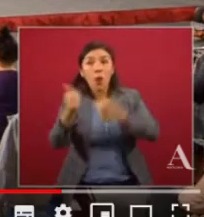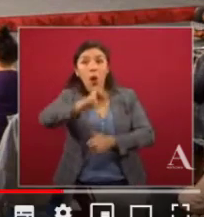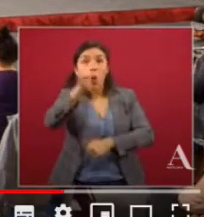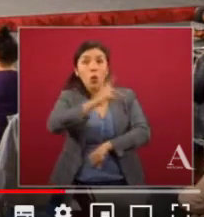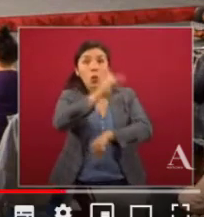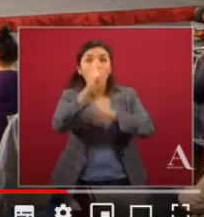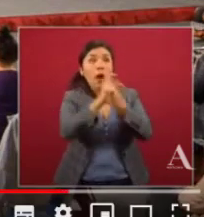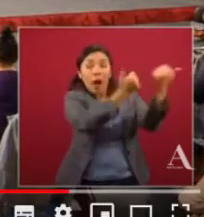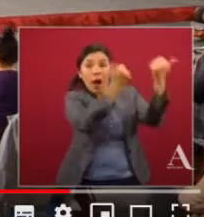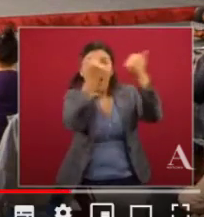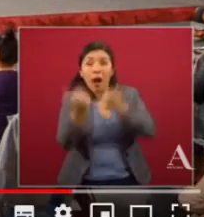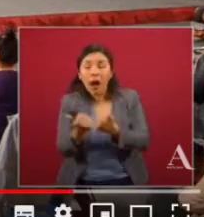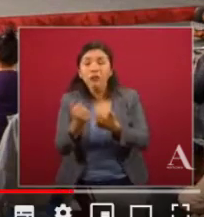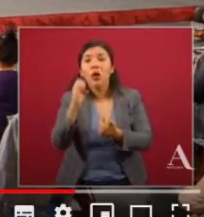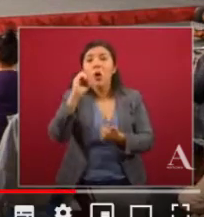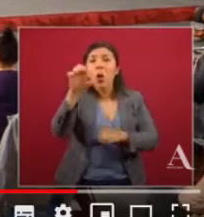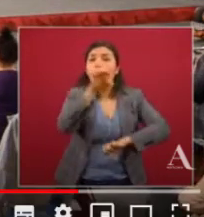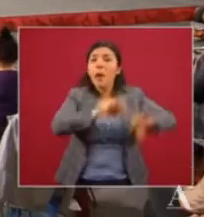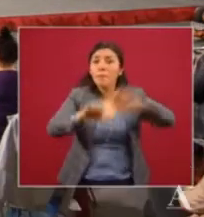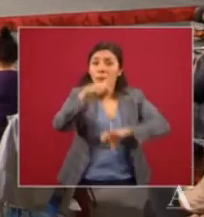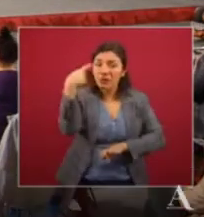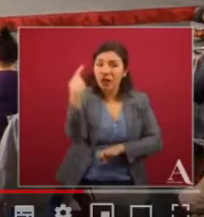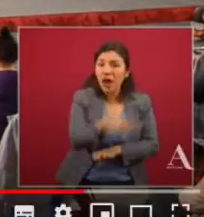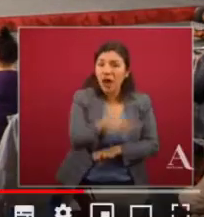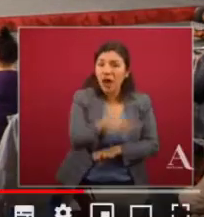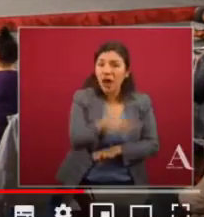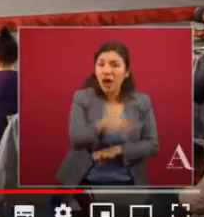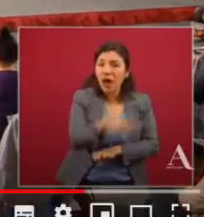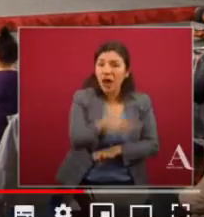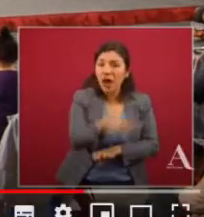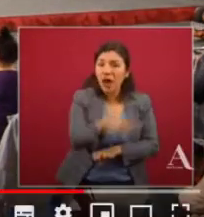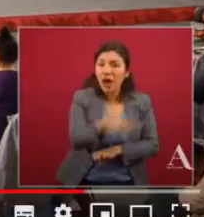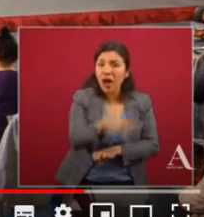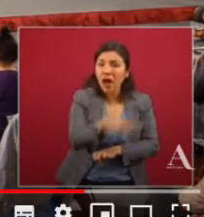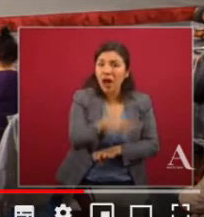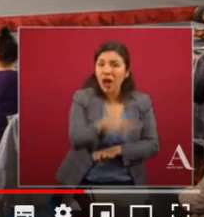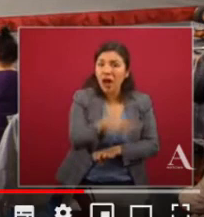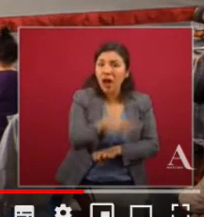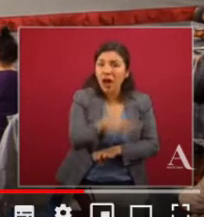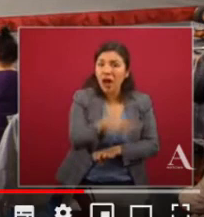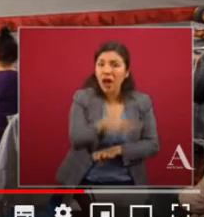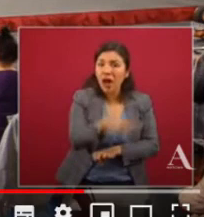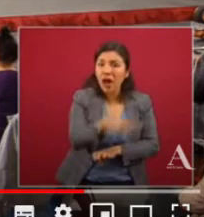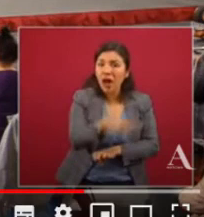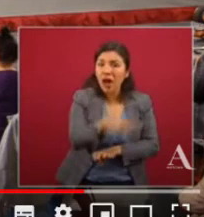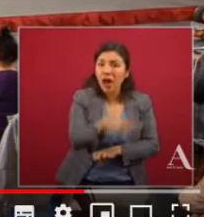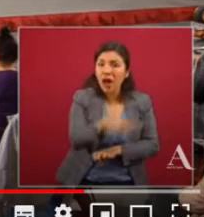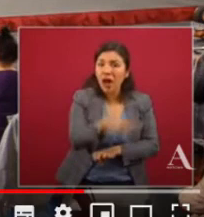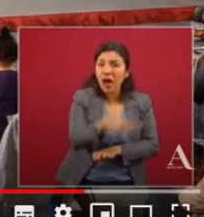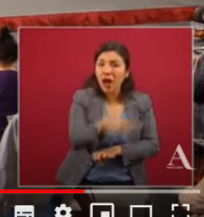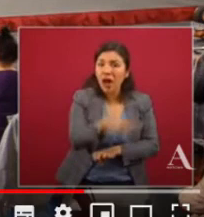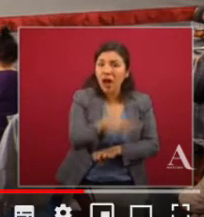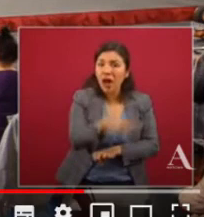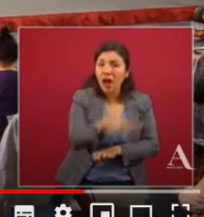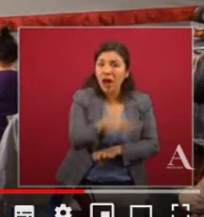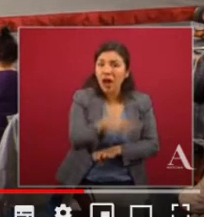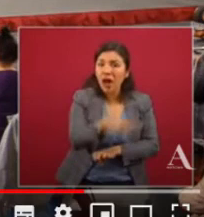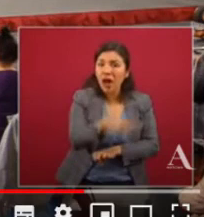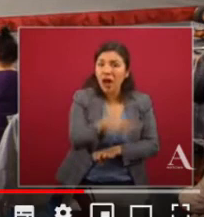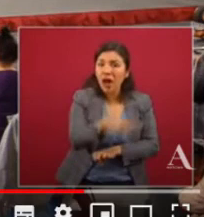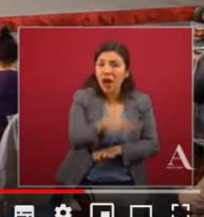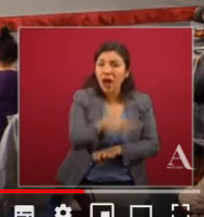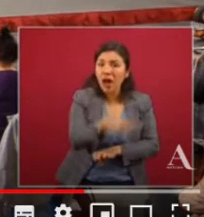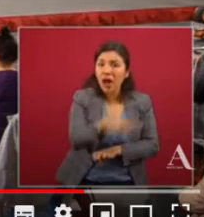extranjero inclusive en alguna de las empresas nacionales la que sí como el la de el hijo de parte de díaz recuerda